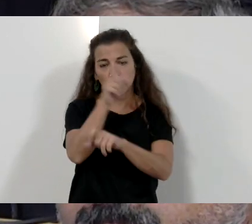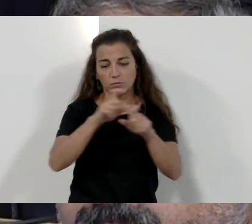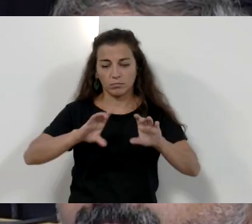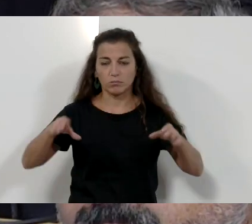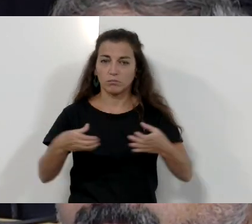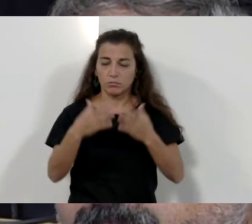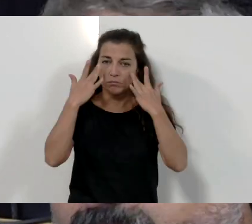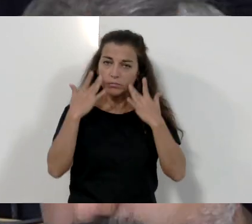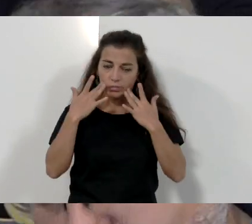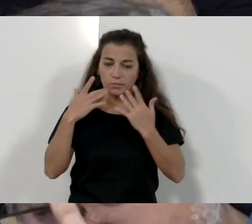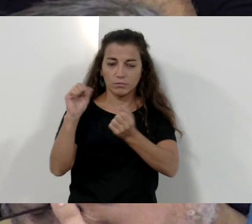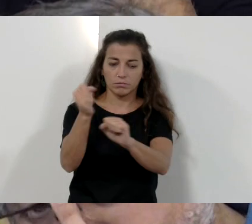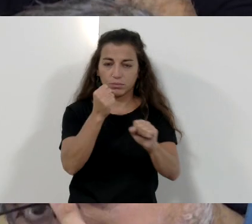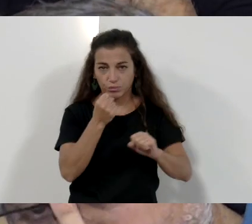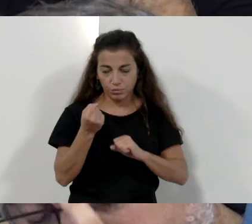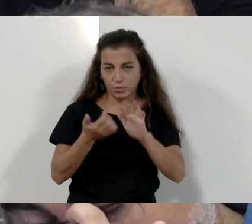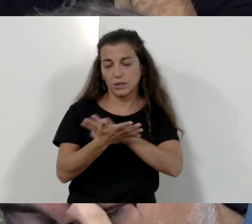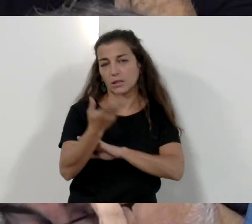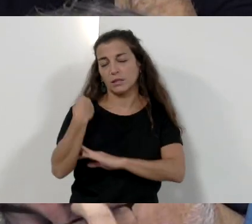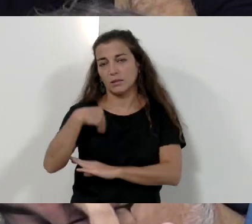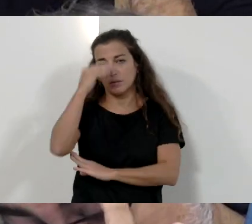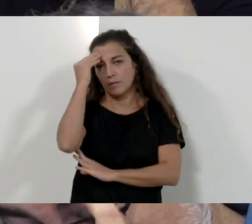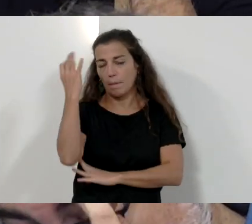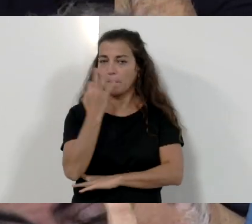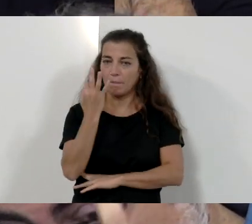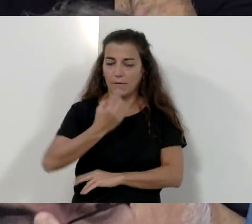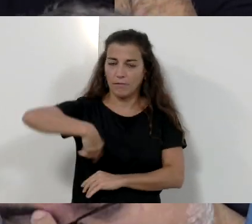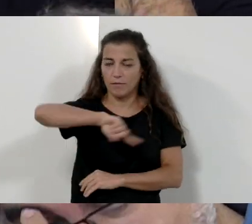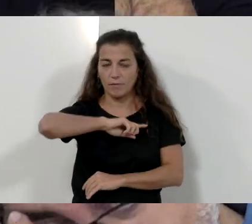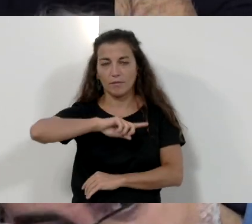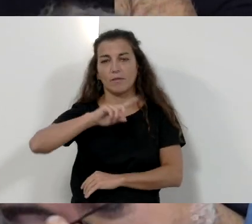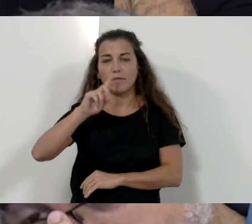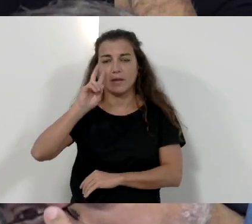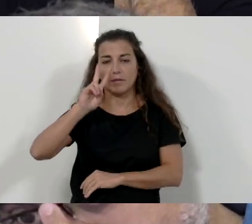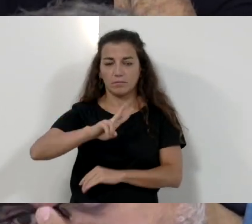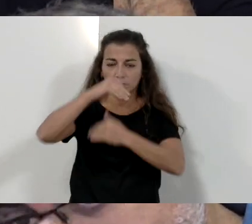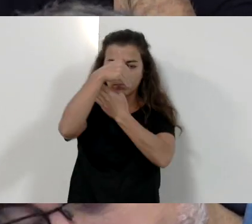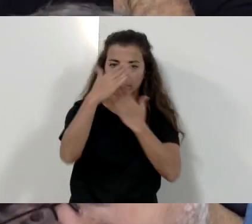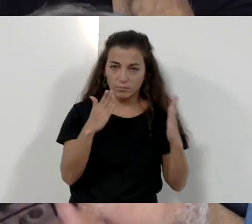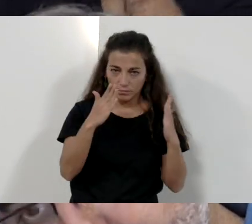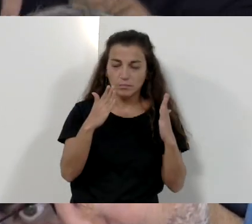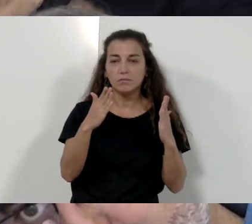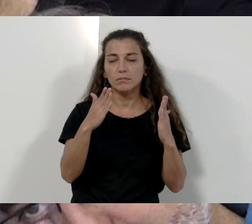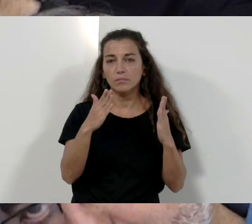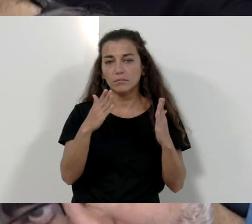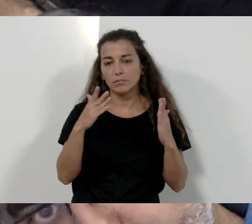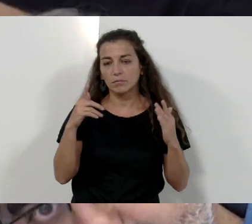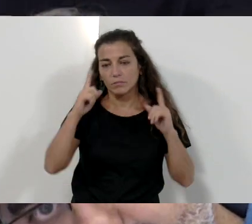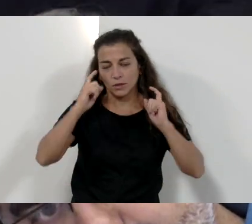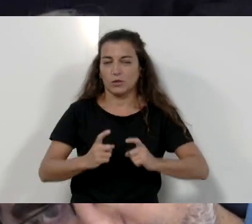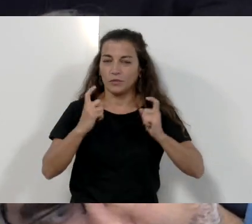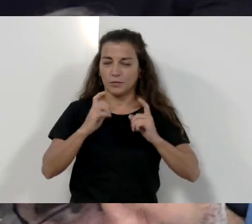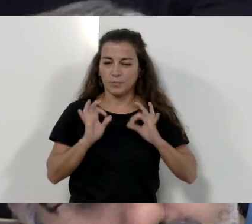eso también hay que hacer un esfuerzo especial también. Como he dicho muchas veces, la clave es